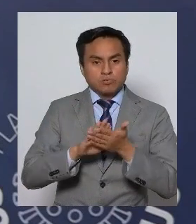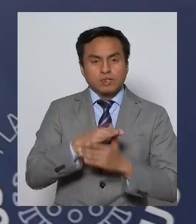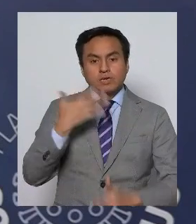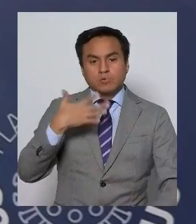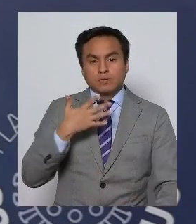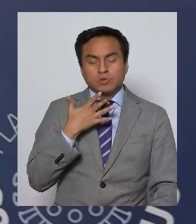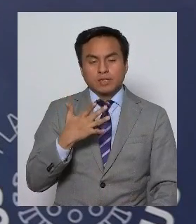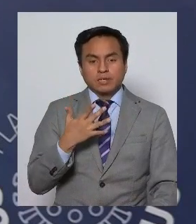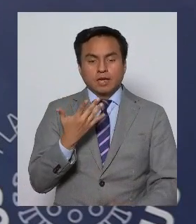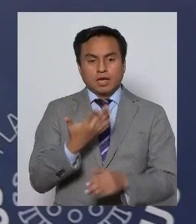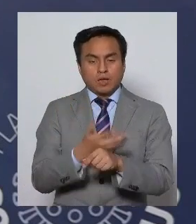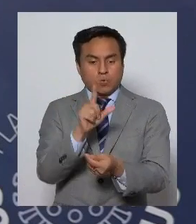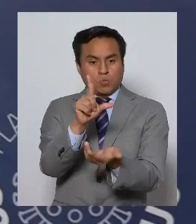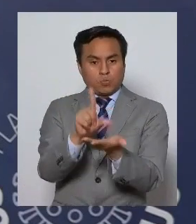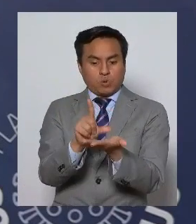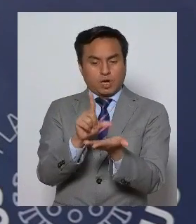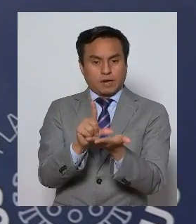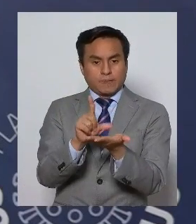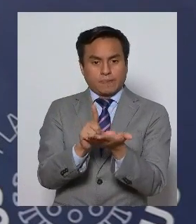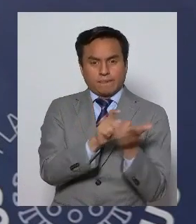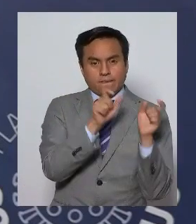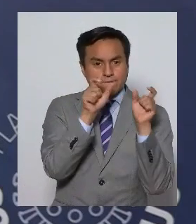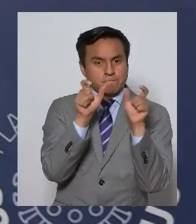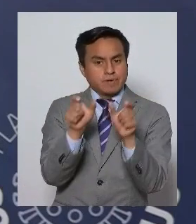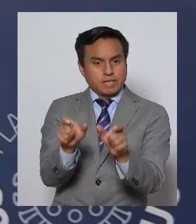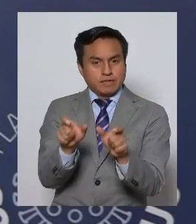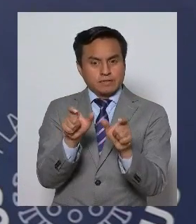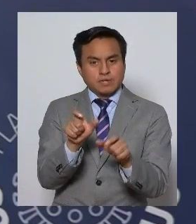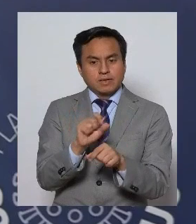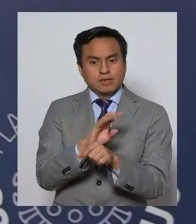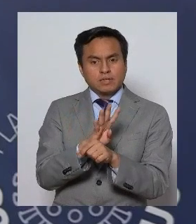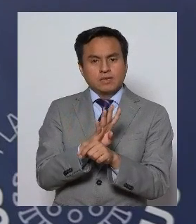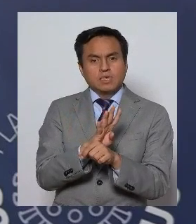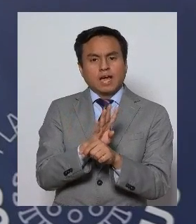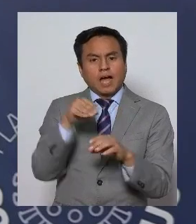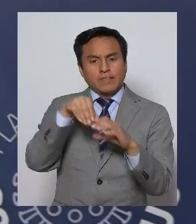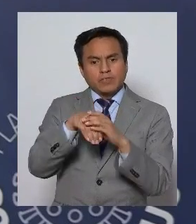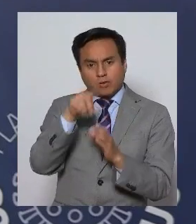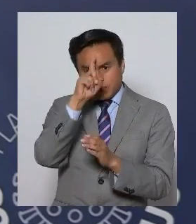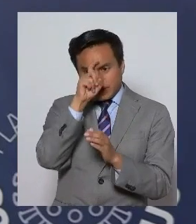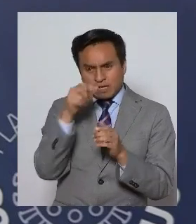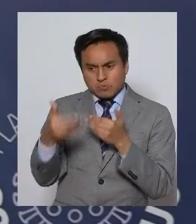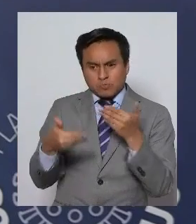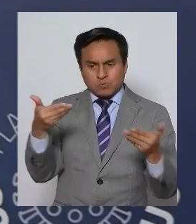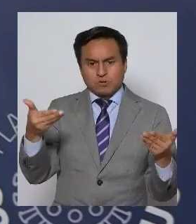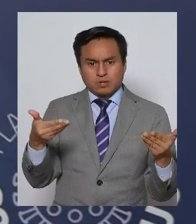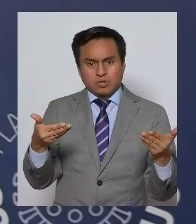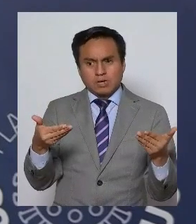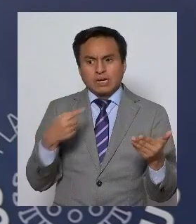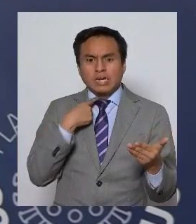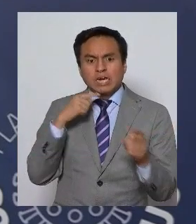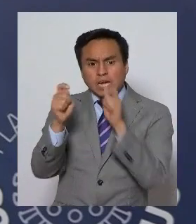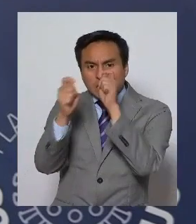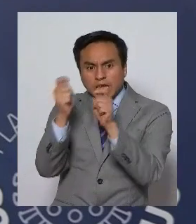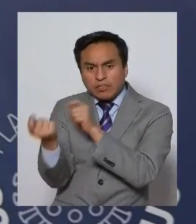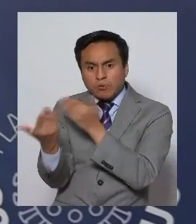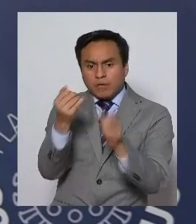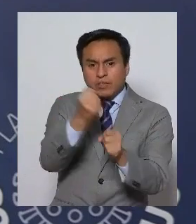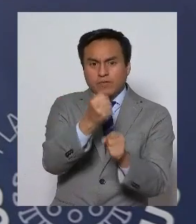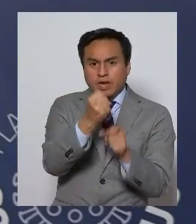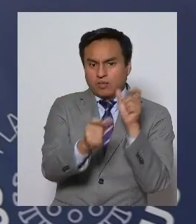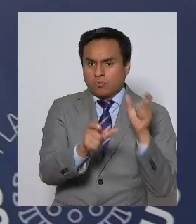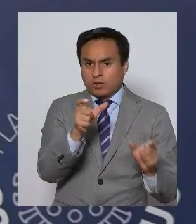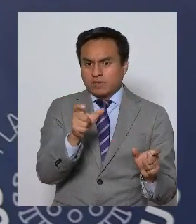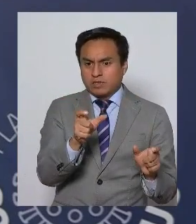importante porque si hay un lugar donde la vigilancia de infección intrahospitalaria y de riesgo para los trabajadores ha